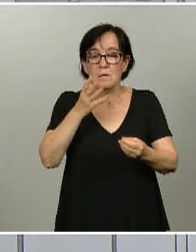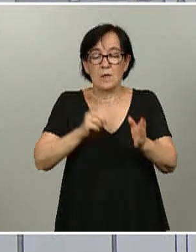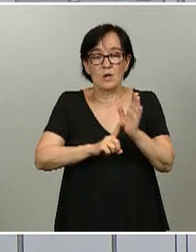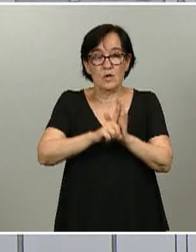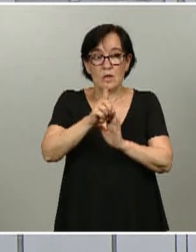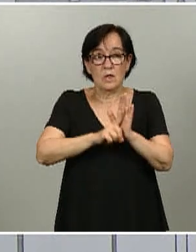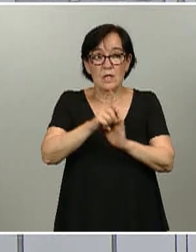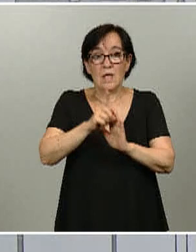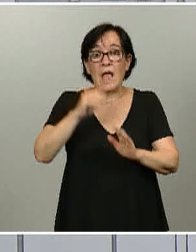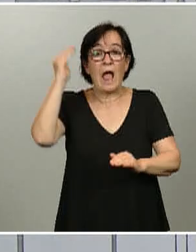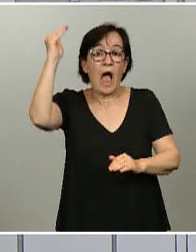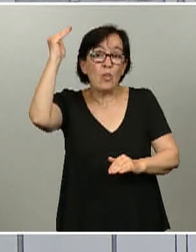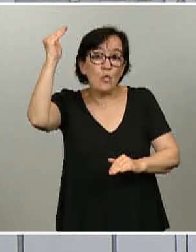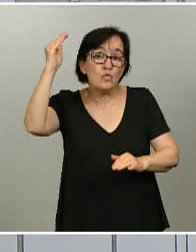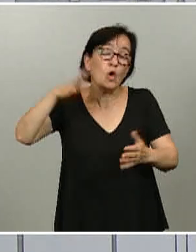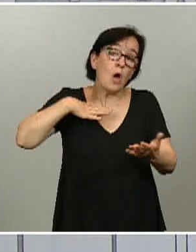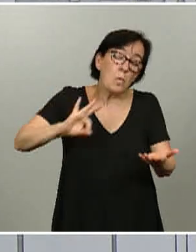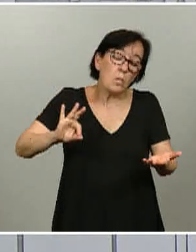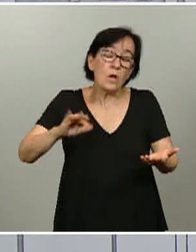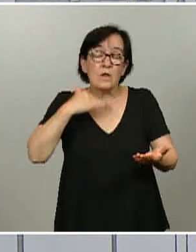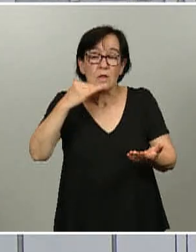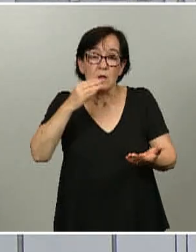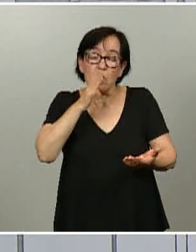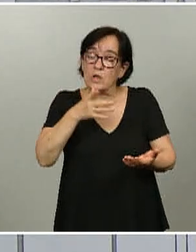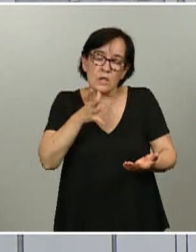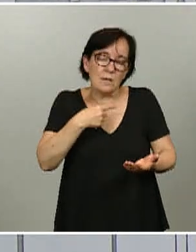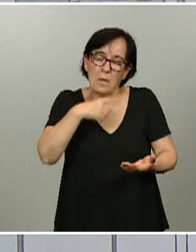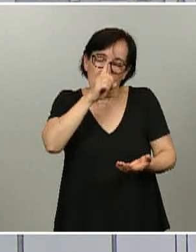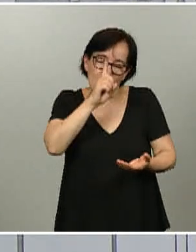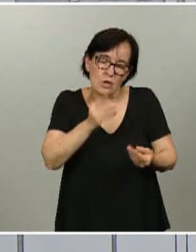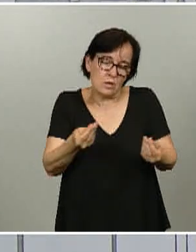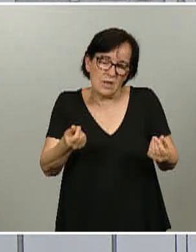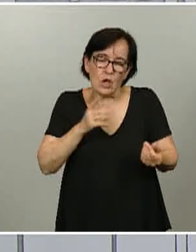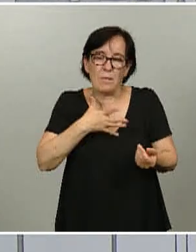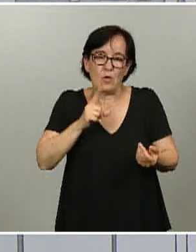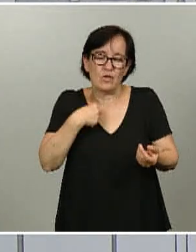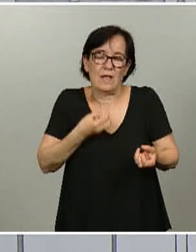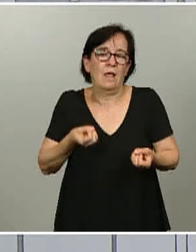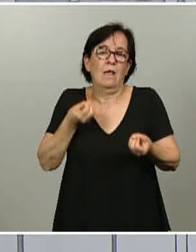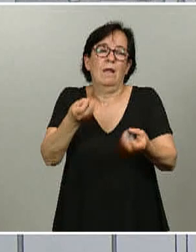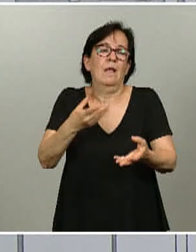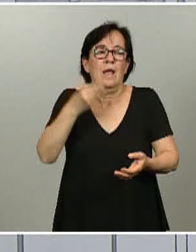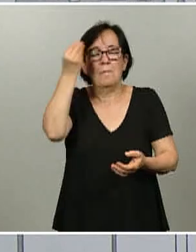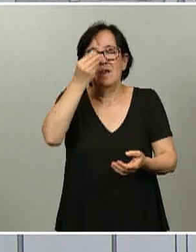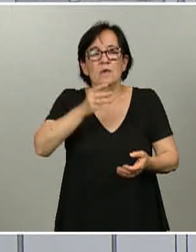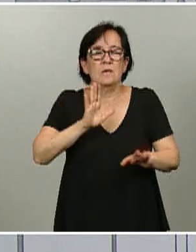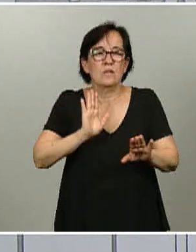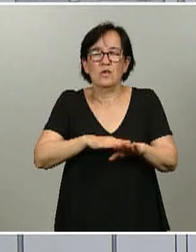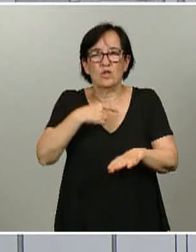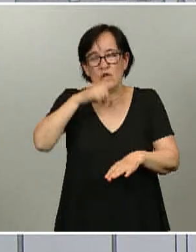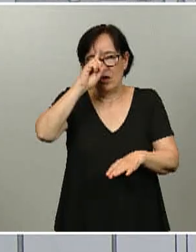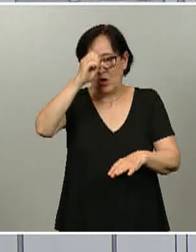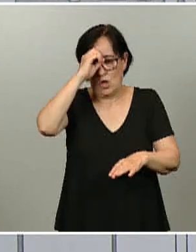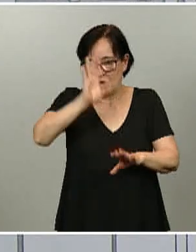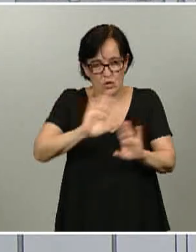quizás pueda tener alguna razón, pero no me gustaría arriesgarme a que piensen que esa es la razón, porque no las tengo todas